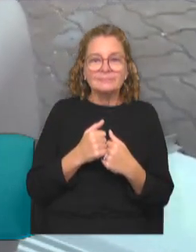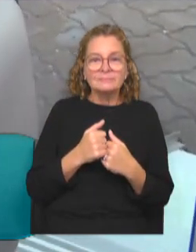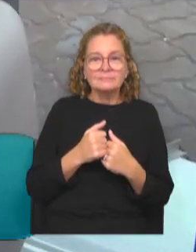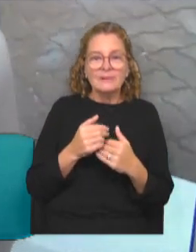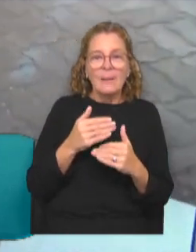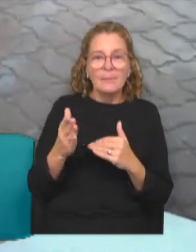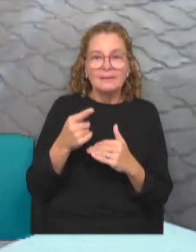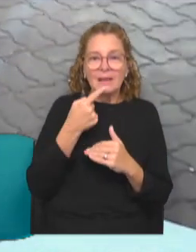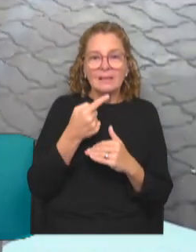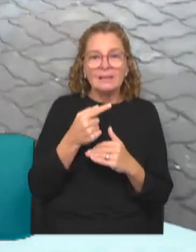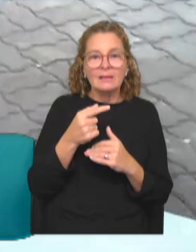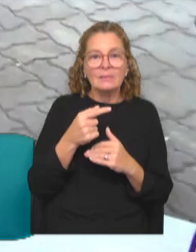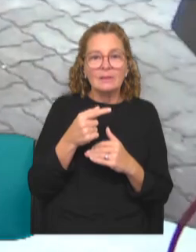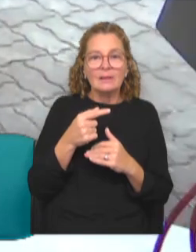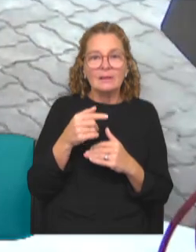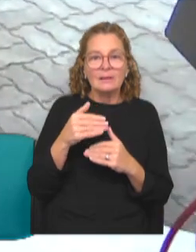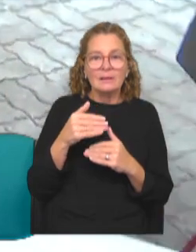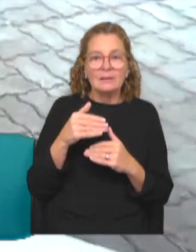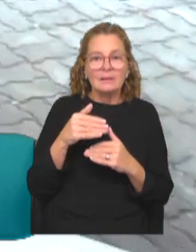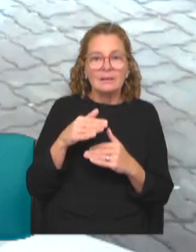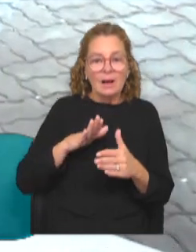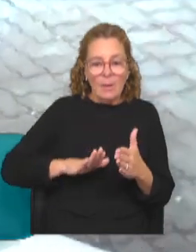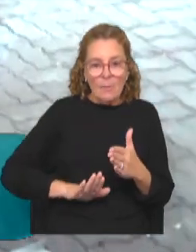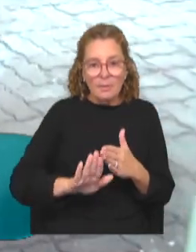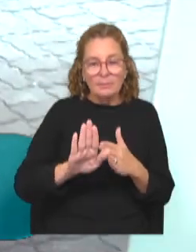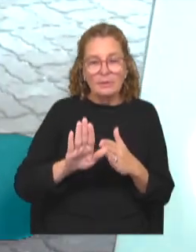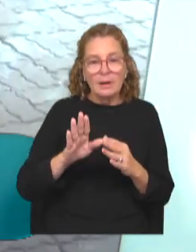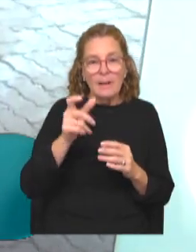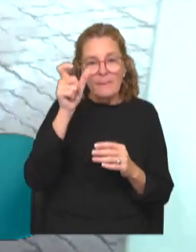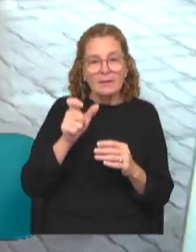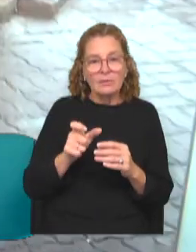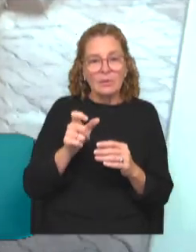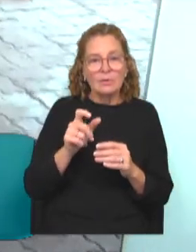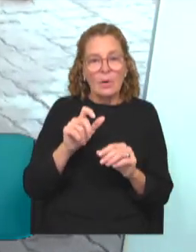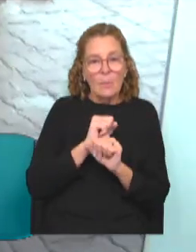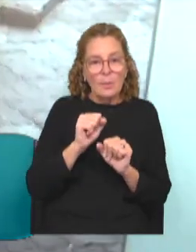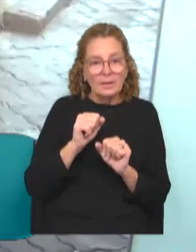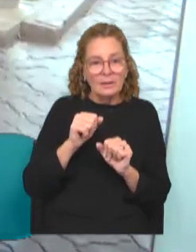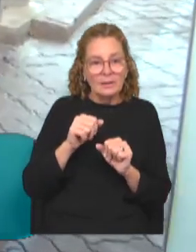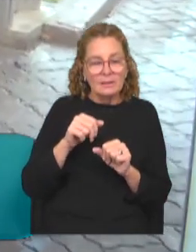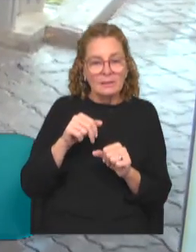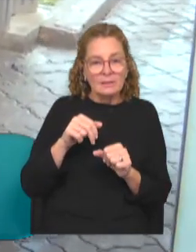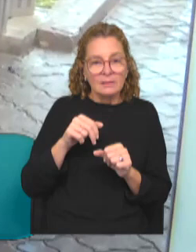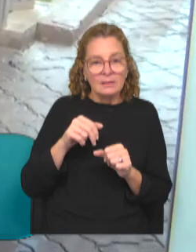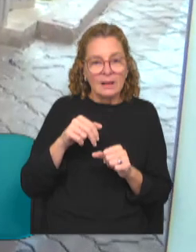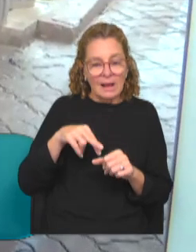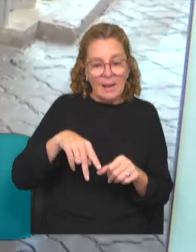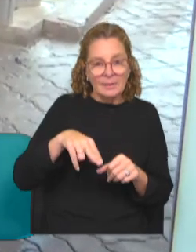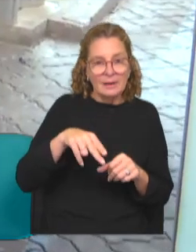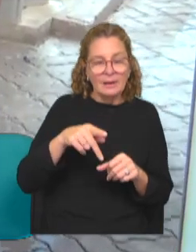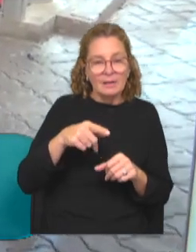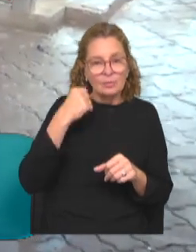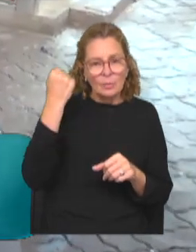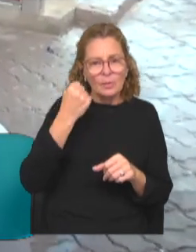lo que él implementó de la rampa para las posibilidades, para las personas que no tienen la posibilidad de movilizarse,